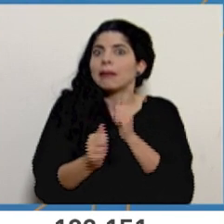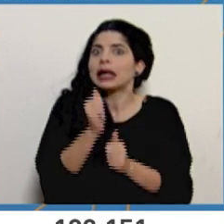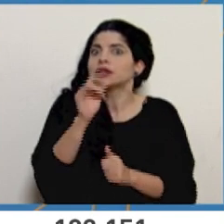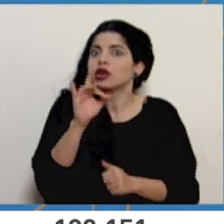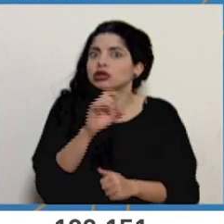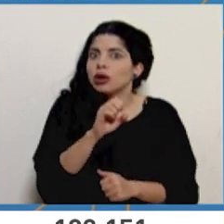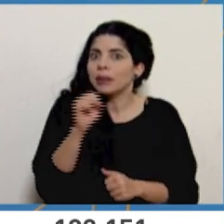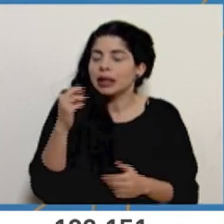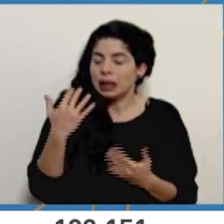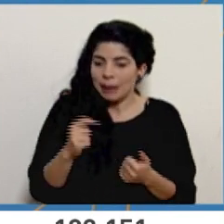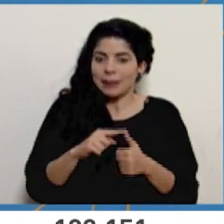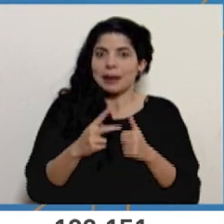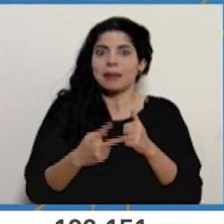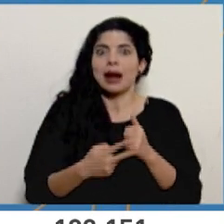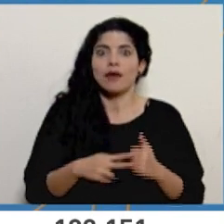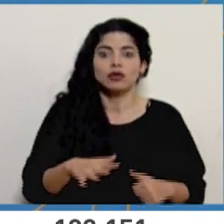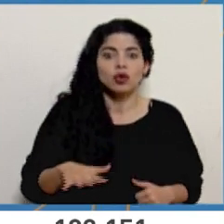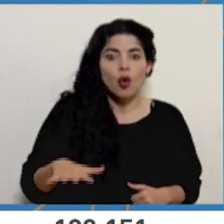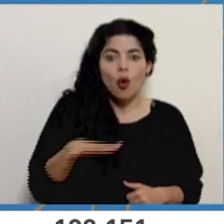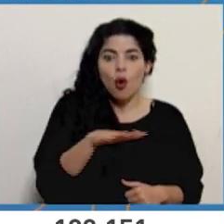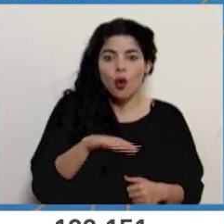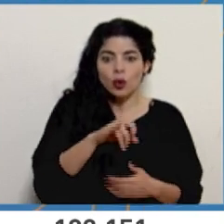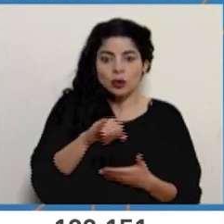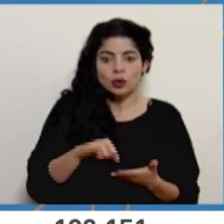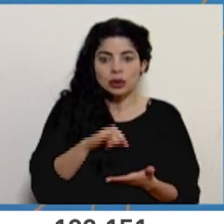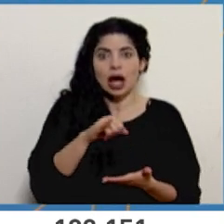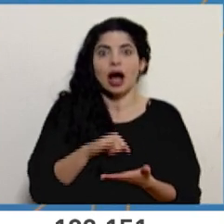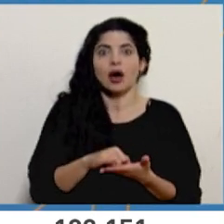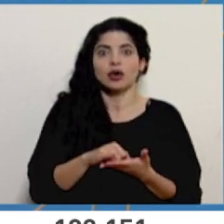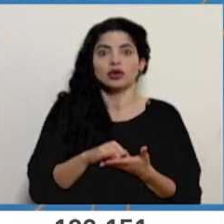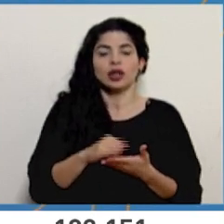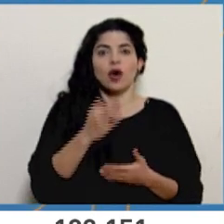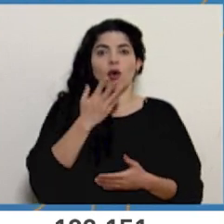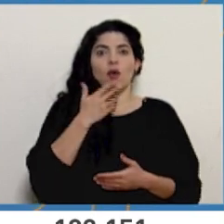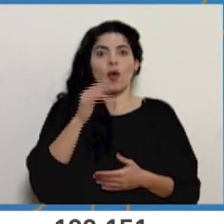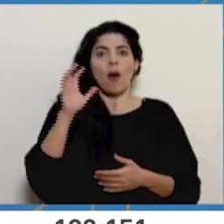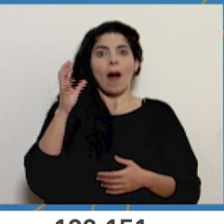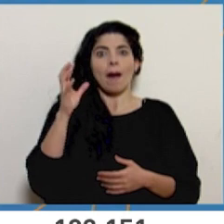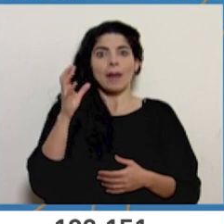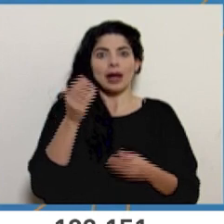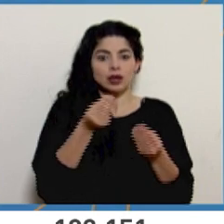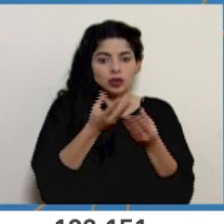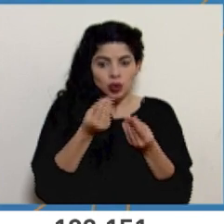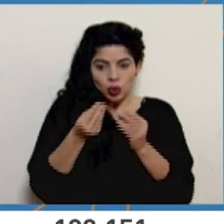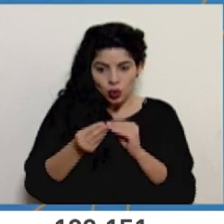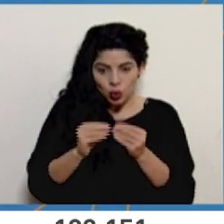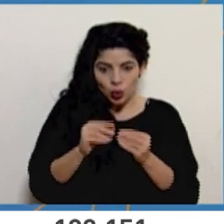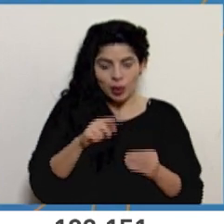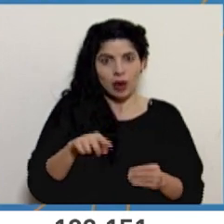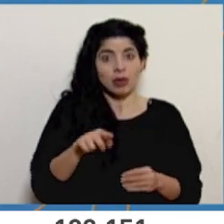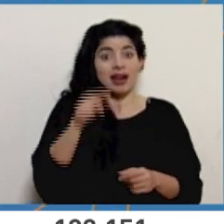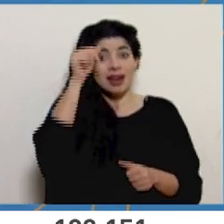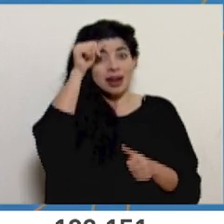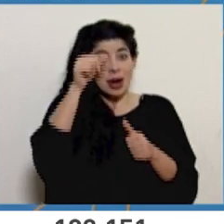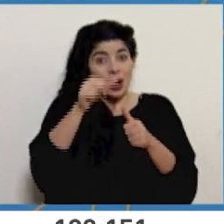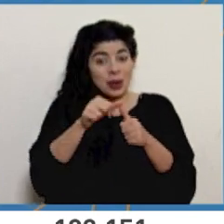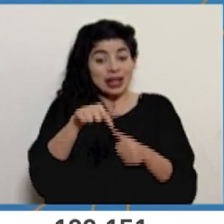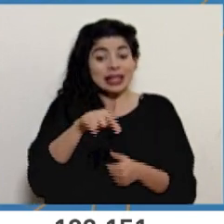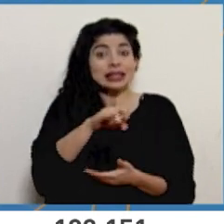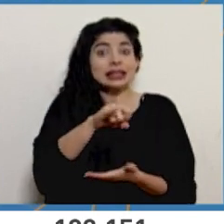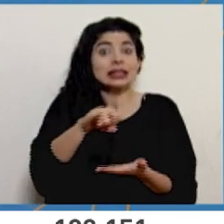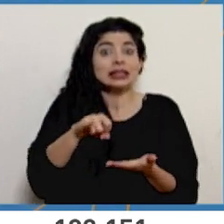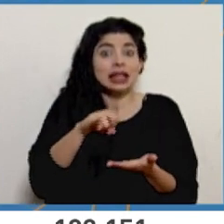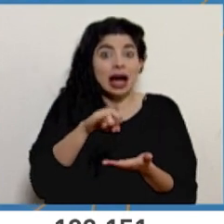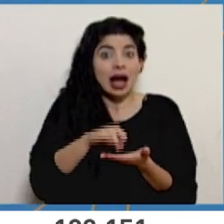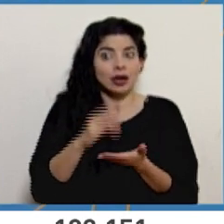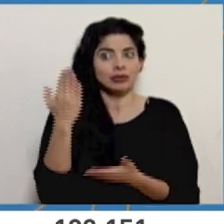cantones registran datos que los hacen estar en alerta amarilla. Recordemos que fue justamente en la provincia de San José donde